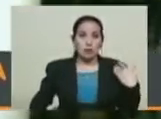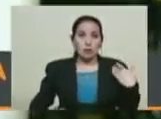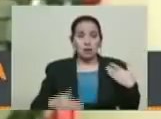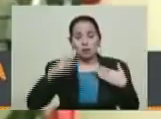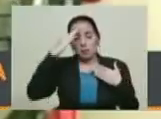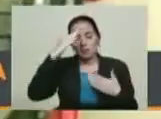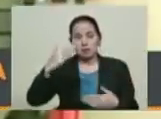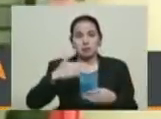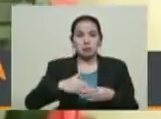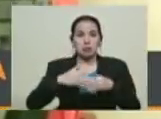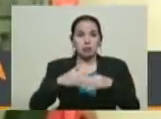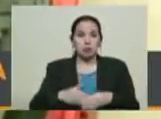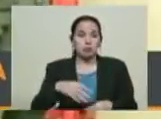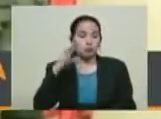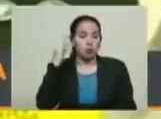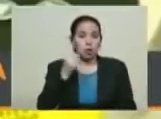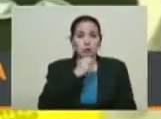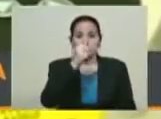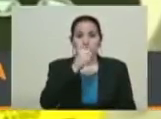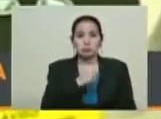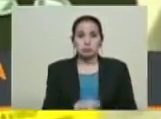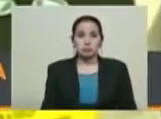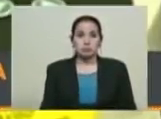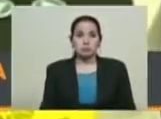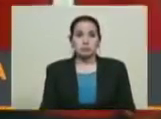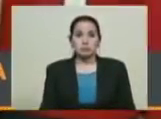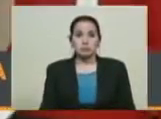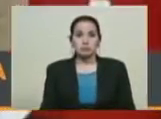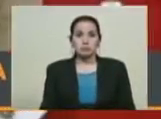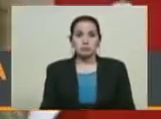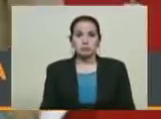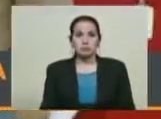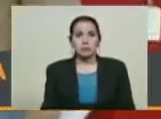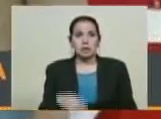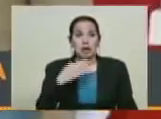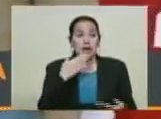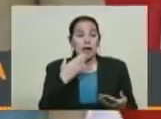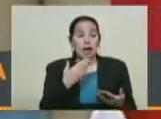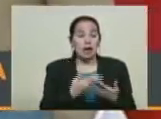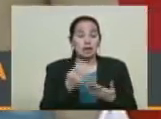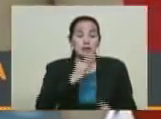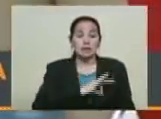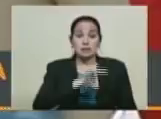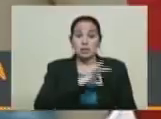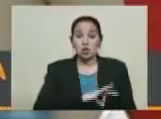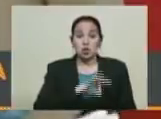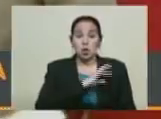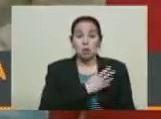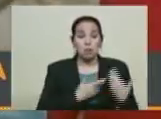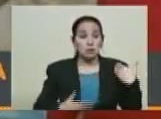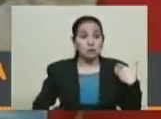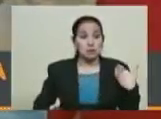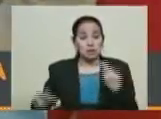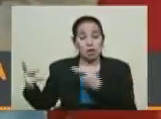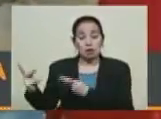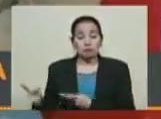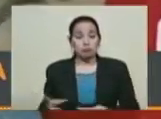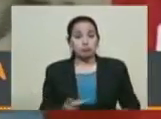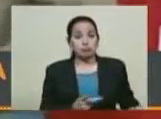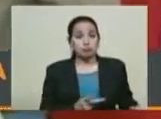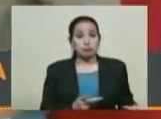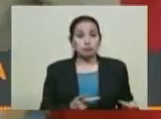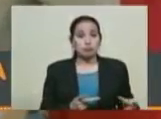Graciela de Paz. Gracias, señor presidente. lo recibo